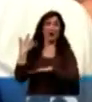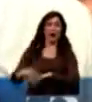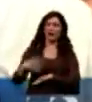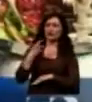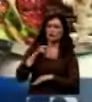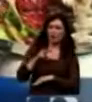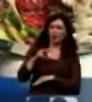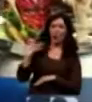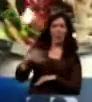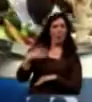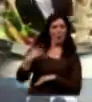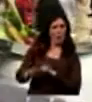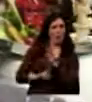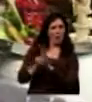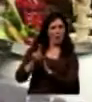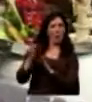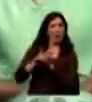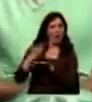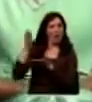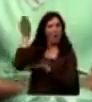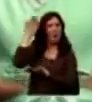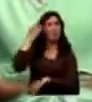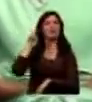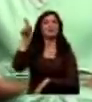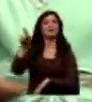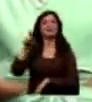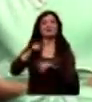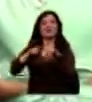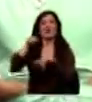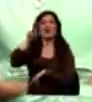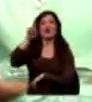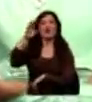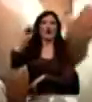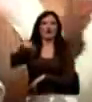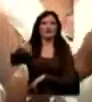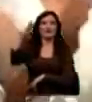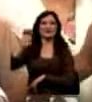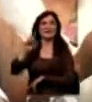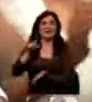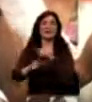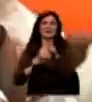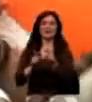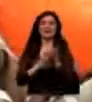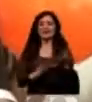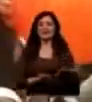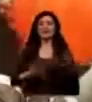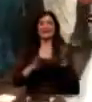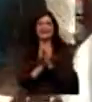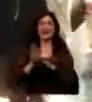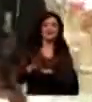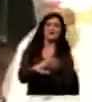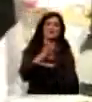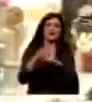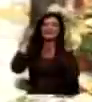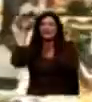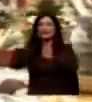tanto nivel. Esta vez llegaron al mercado de San Roque, ubicado en el centro de Quito, donde las caseritas les esperaban con música y las